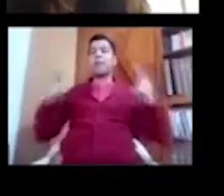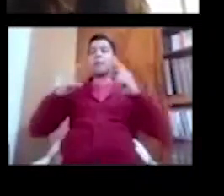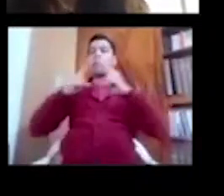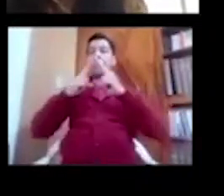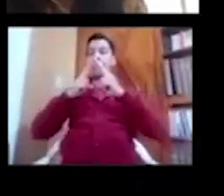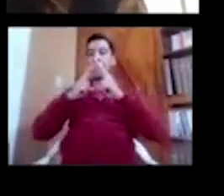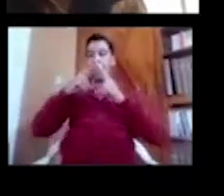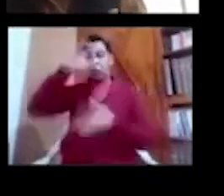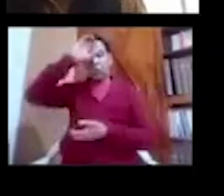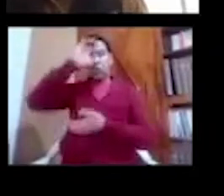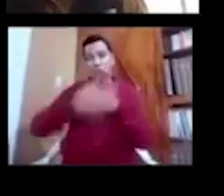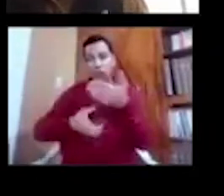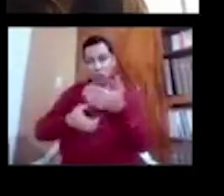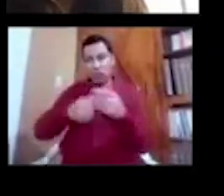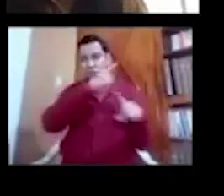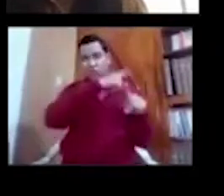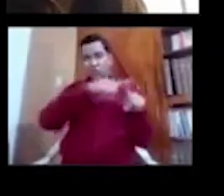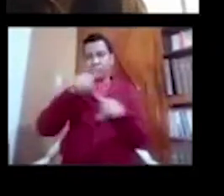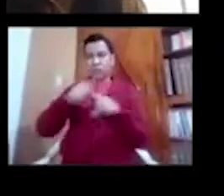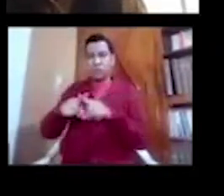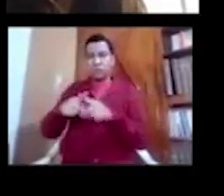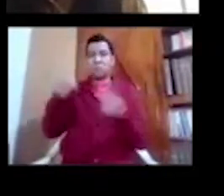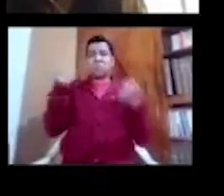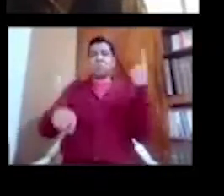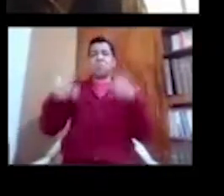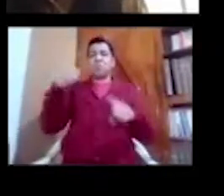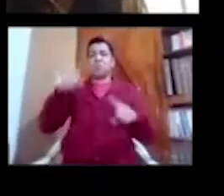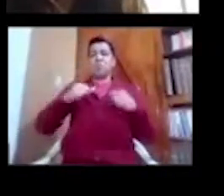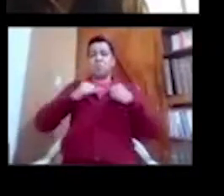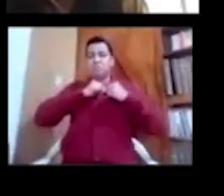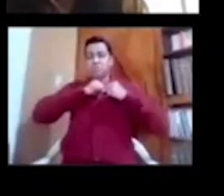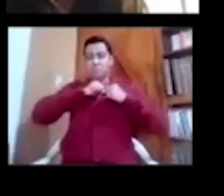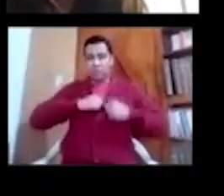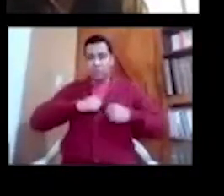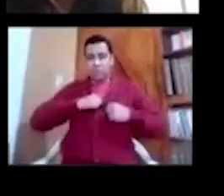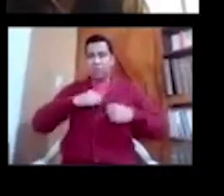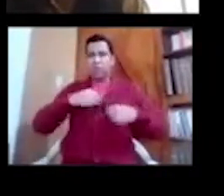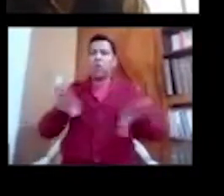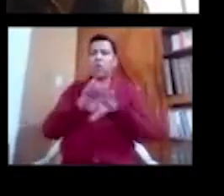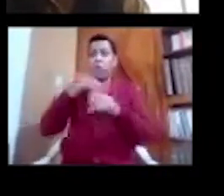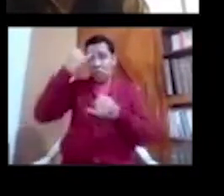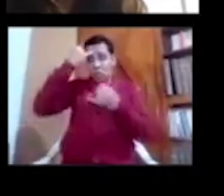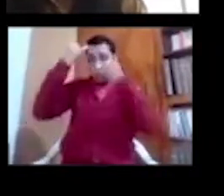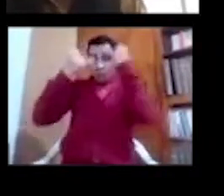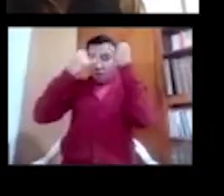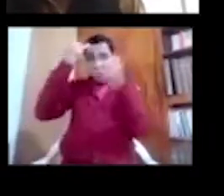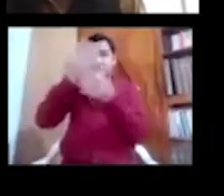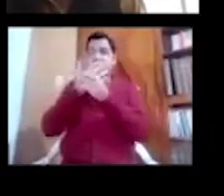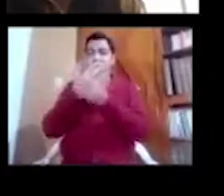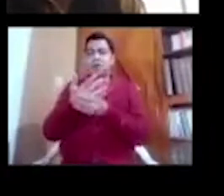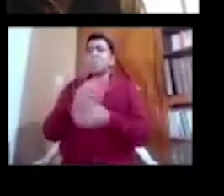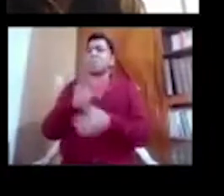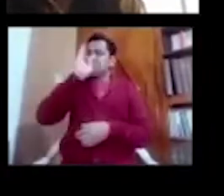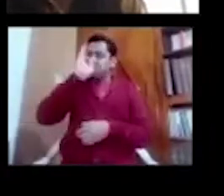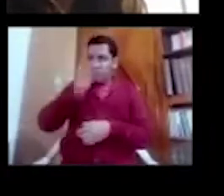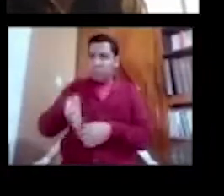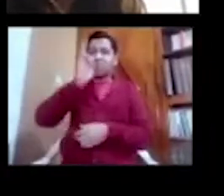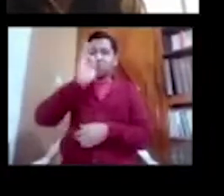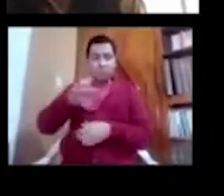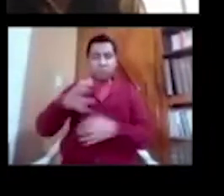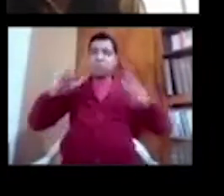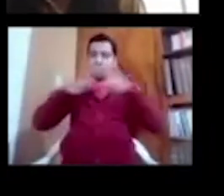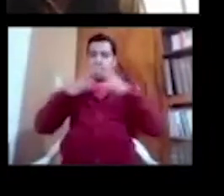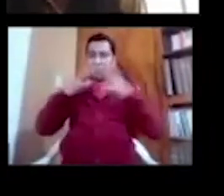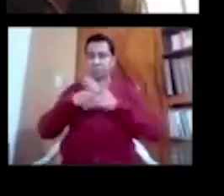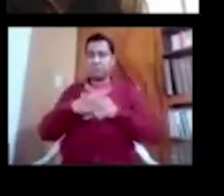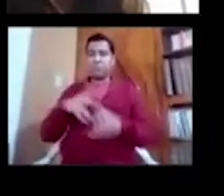del Estado, tiene entonces una connotación ideológica a favor de la guerra. Es una sociedad que está convencida